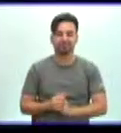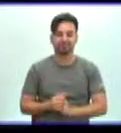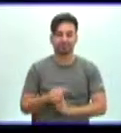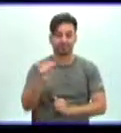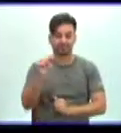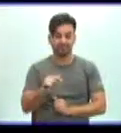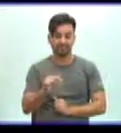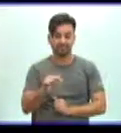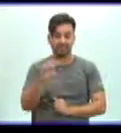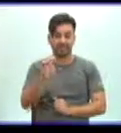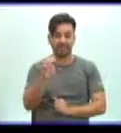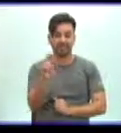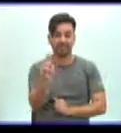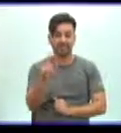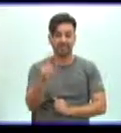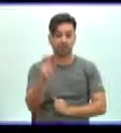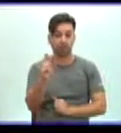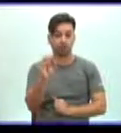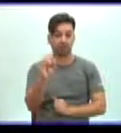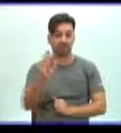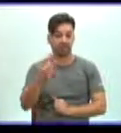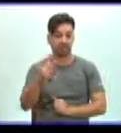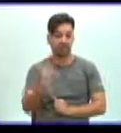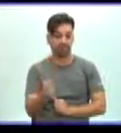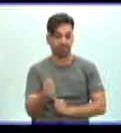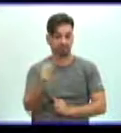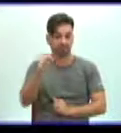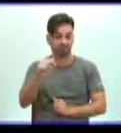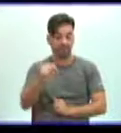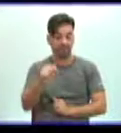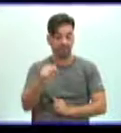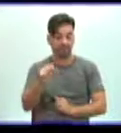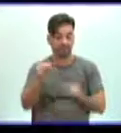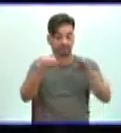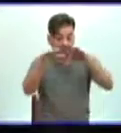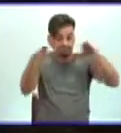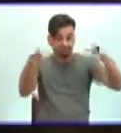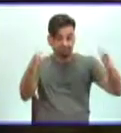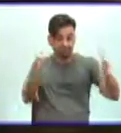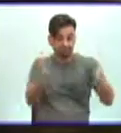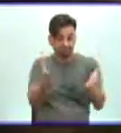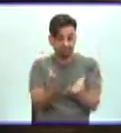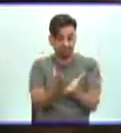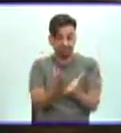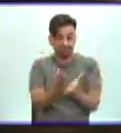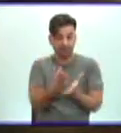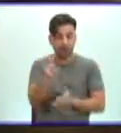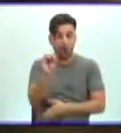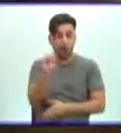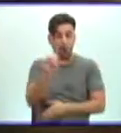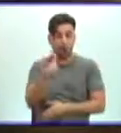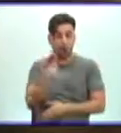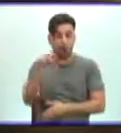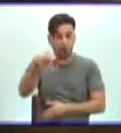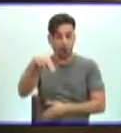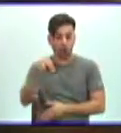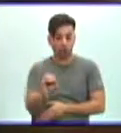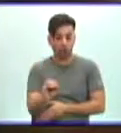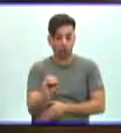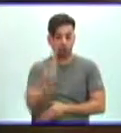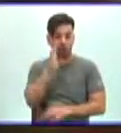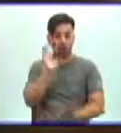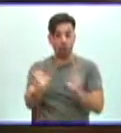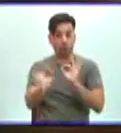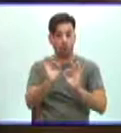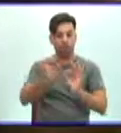estratosfera encontramos la famosa capa de ozono. Esta capa es muy importante ya que protege al planeta de los rayos ultravioleta del Sol. La capa de